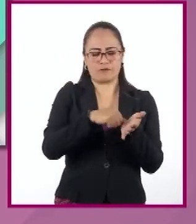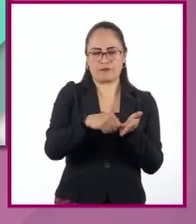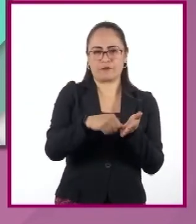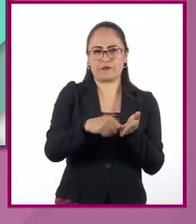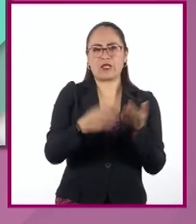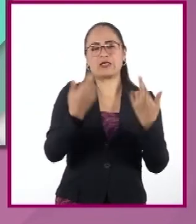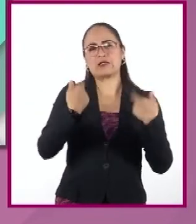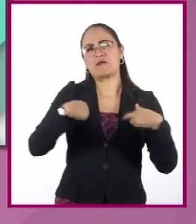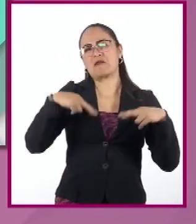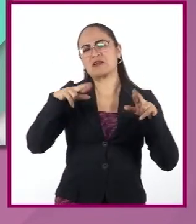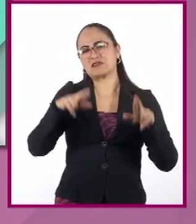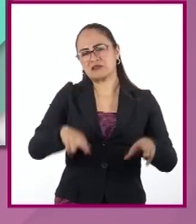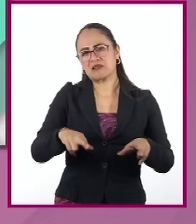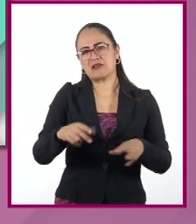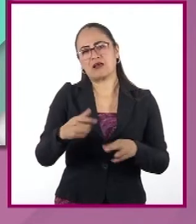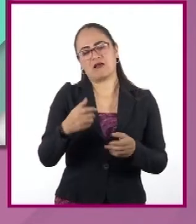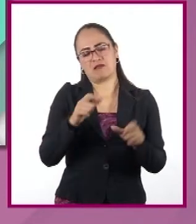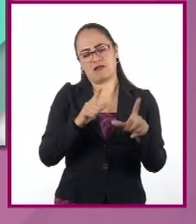la letra X.